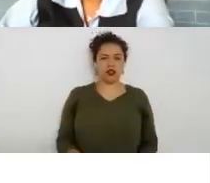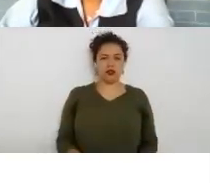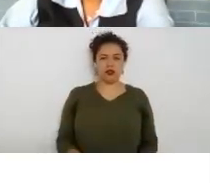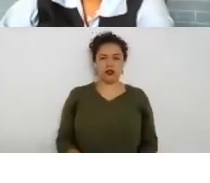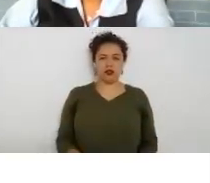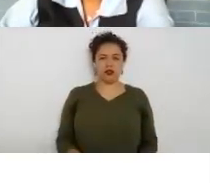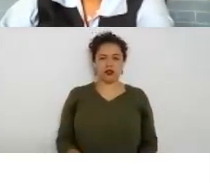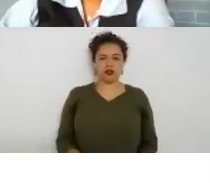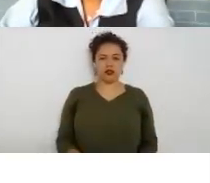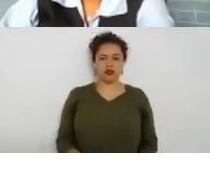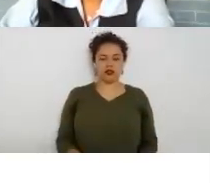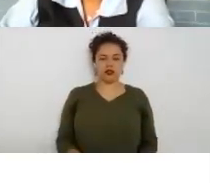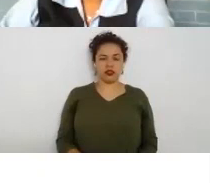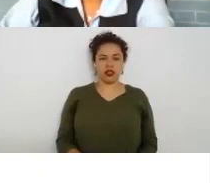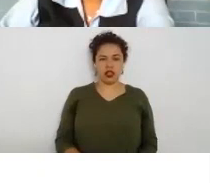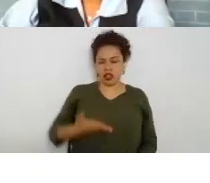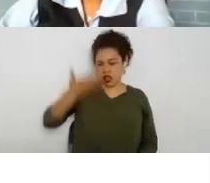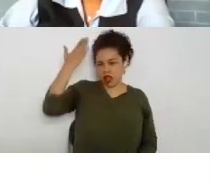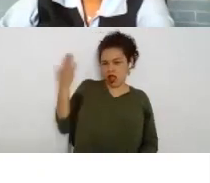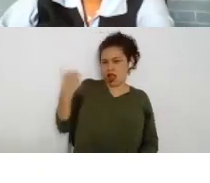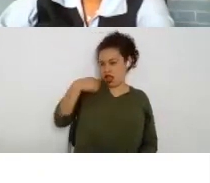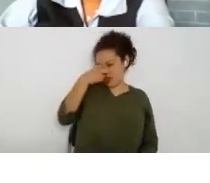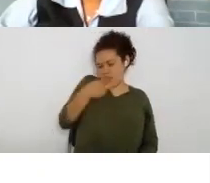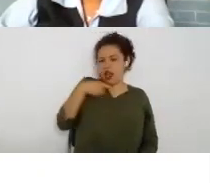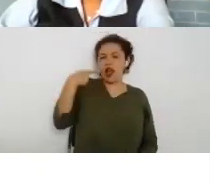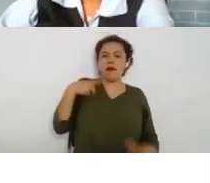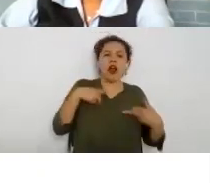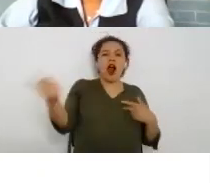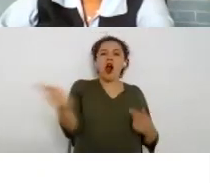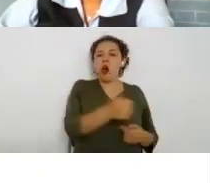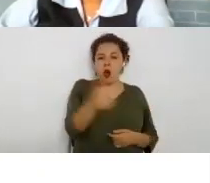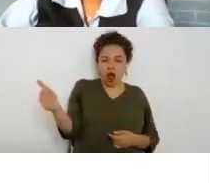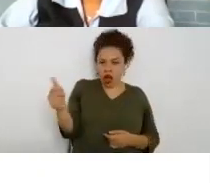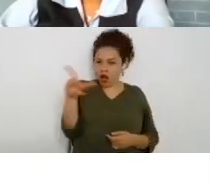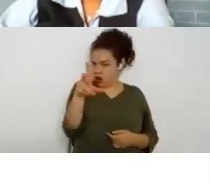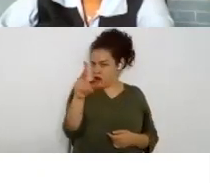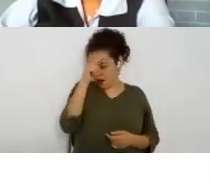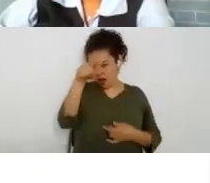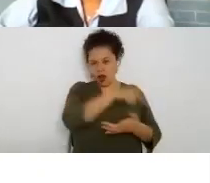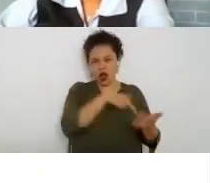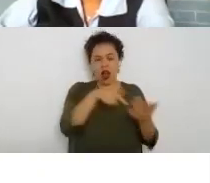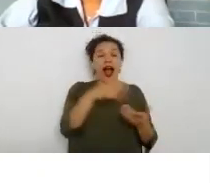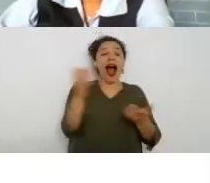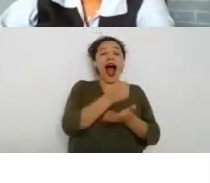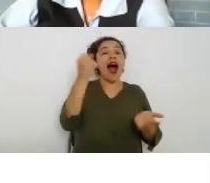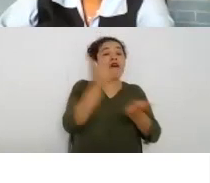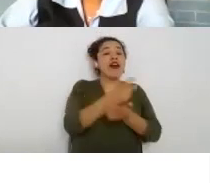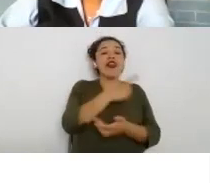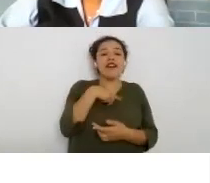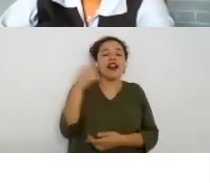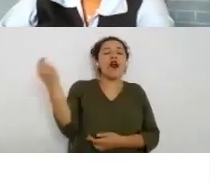Ahora bien, como les comentaba hace rato, nosotros no vamos a desplazar a la víctima de la escena a no ser que sea estrictamente necesario.